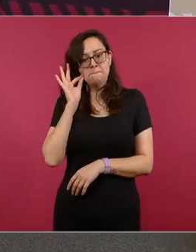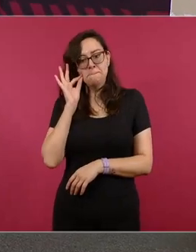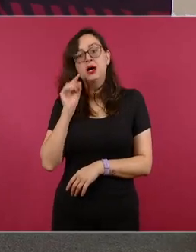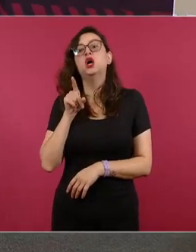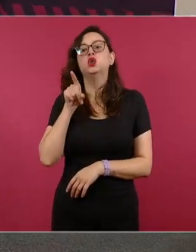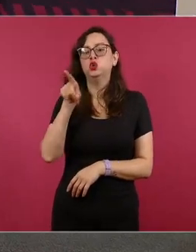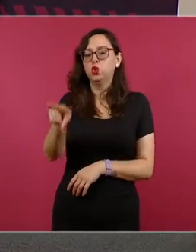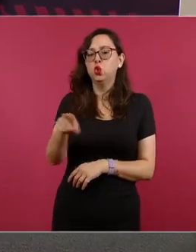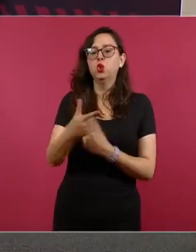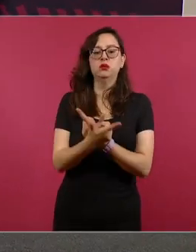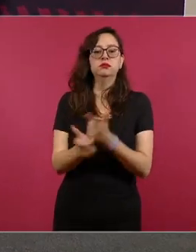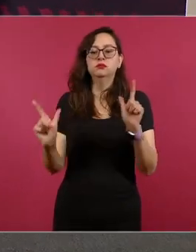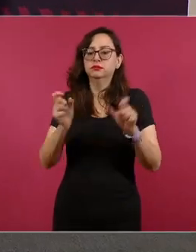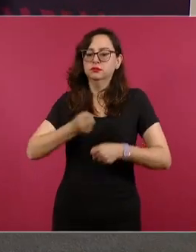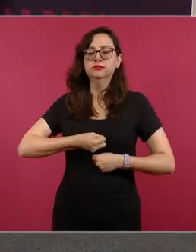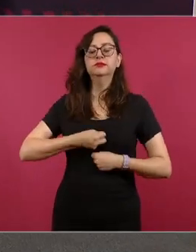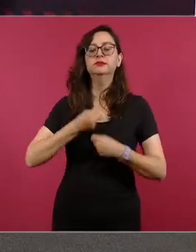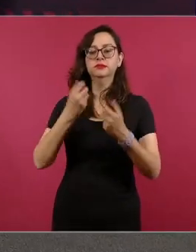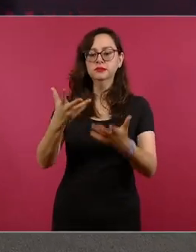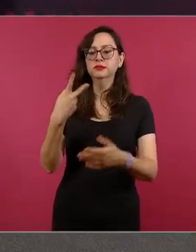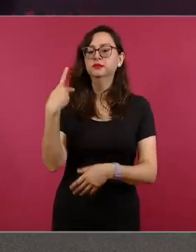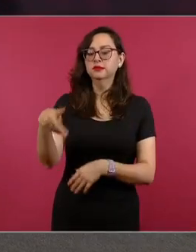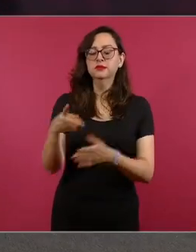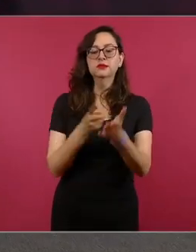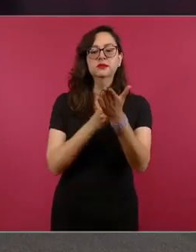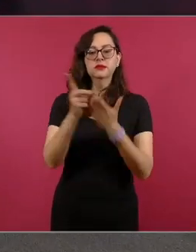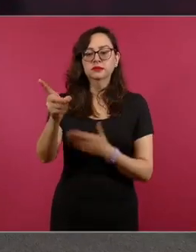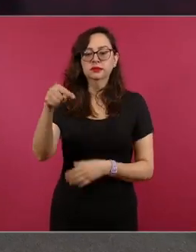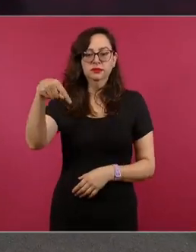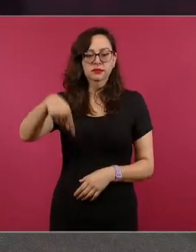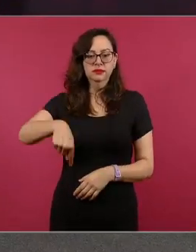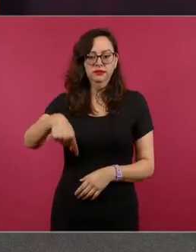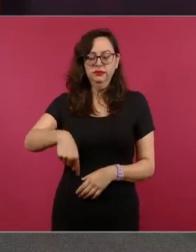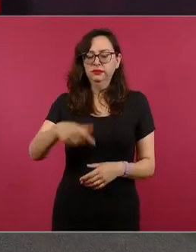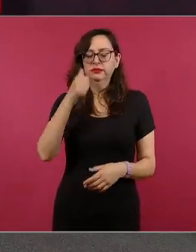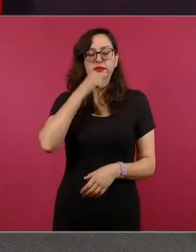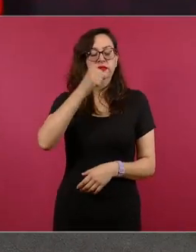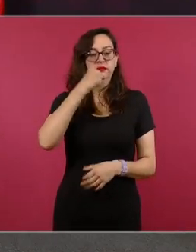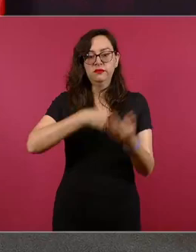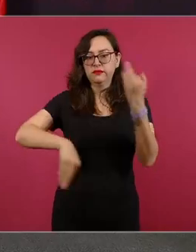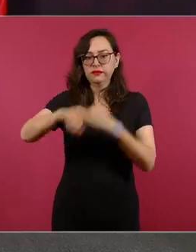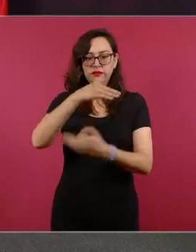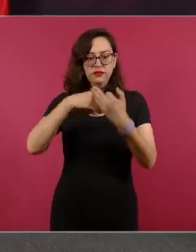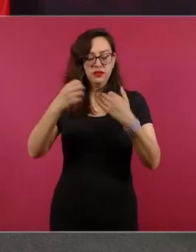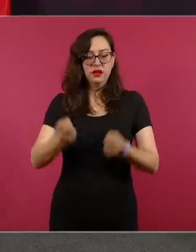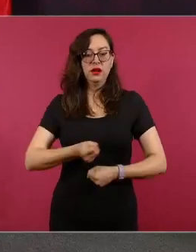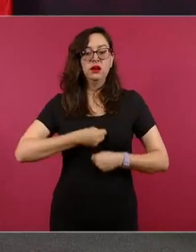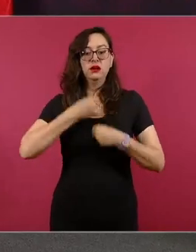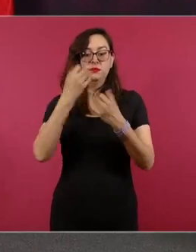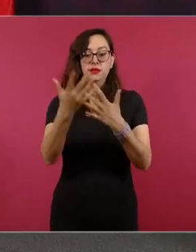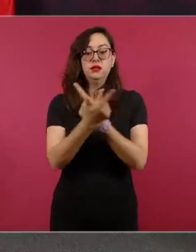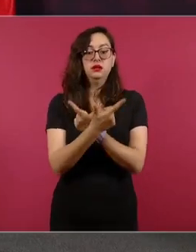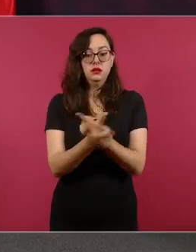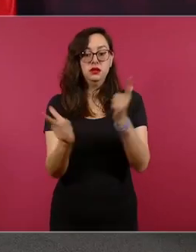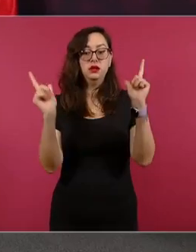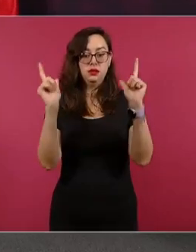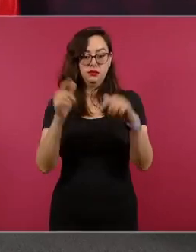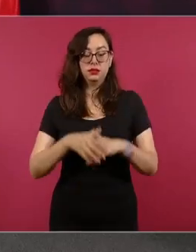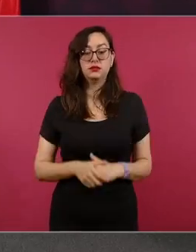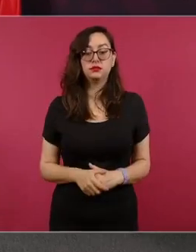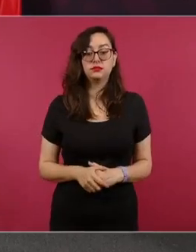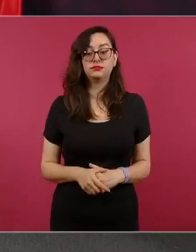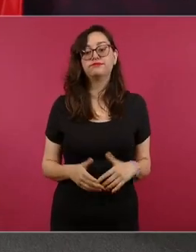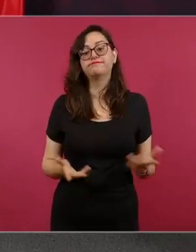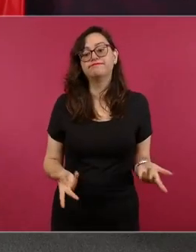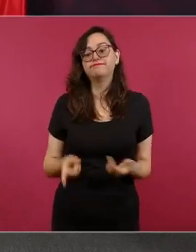expresión, manifestación de las ideas. Aquí vamos a garantizar siempre eso. Sólo con la recomendación de